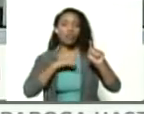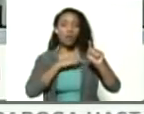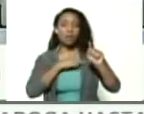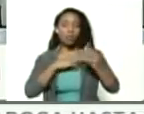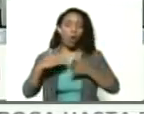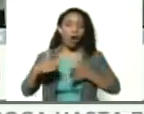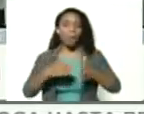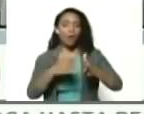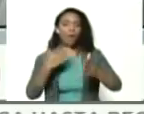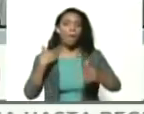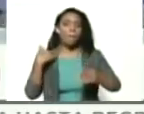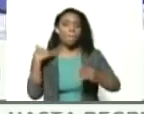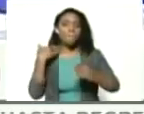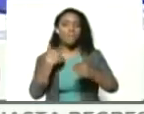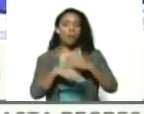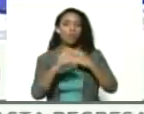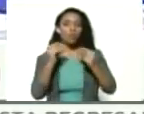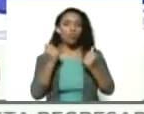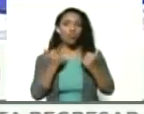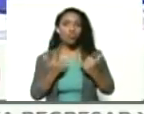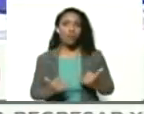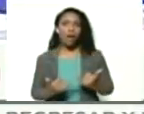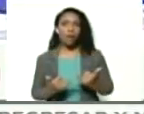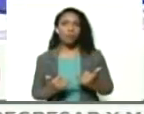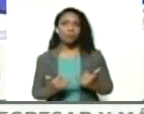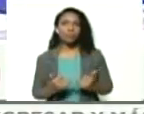rumbo. Vámonos inmediatamente,